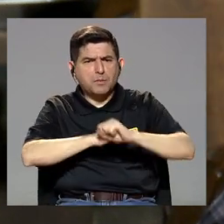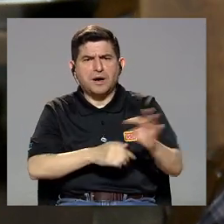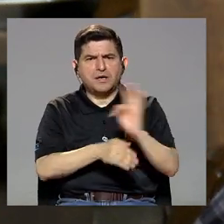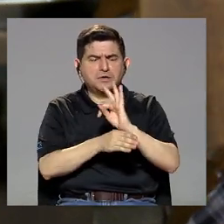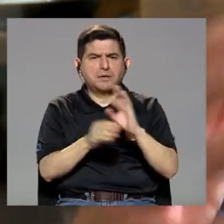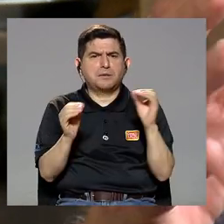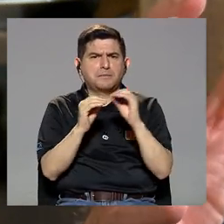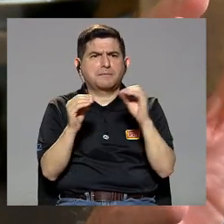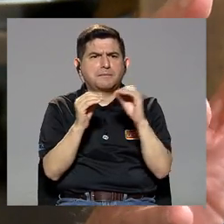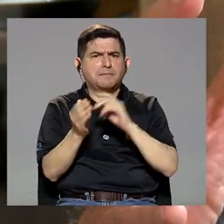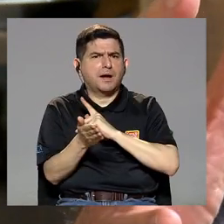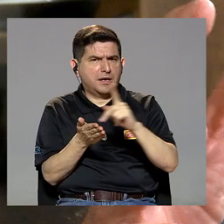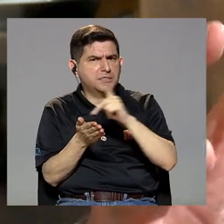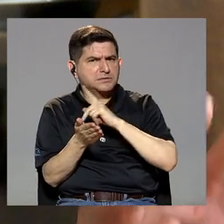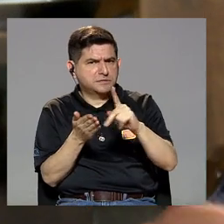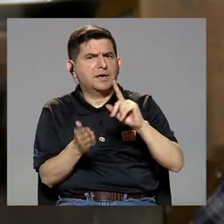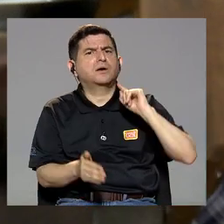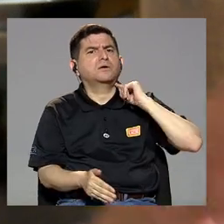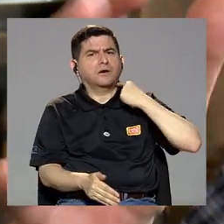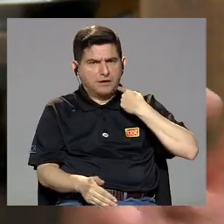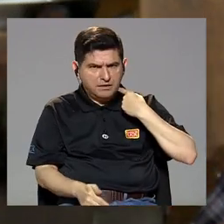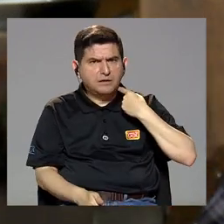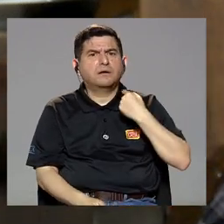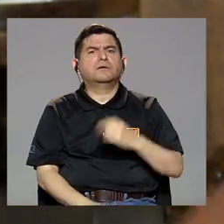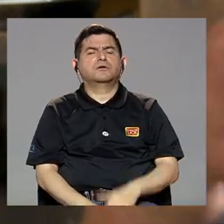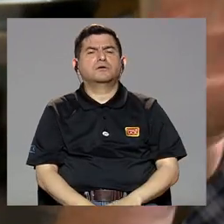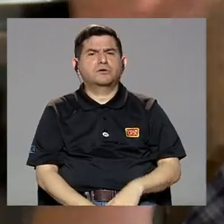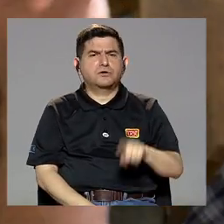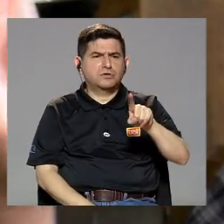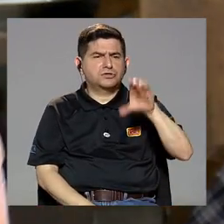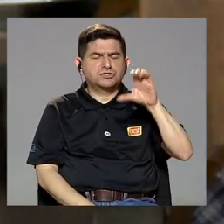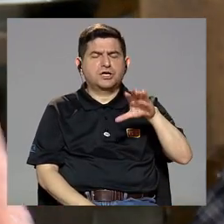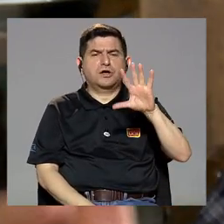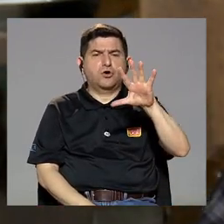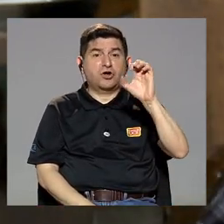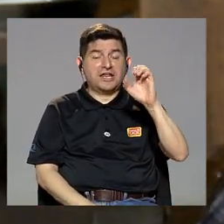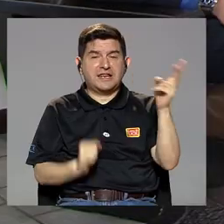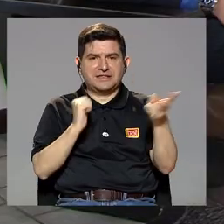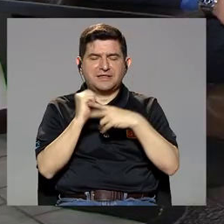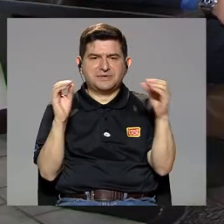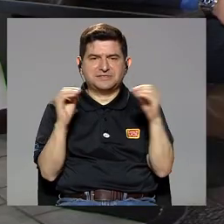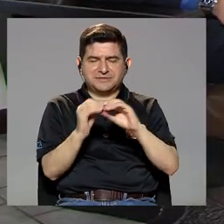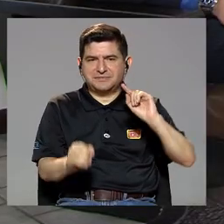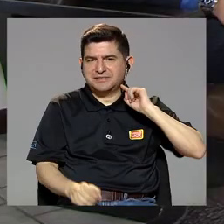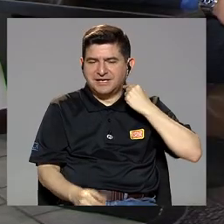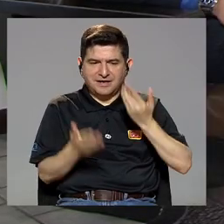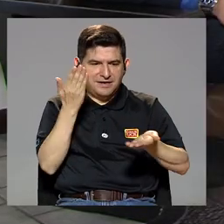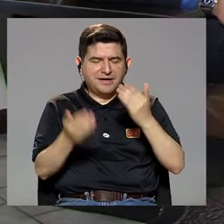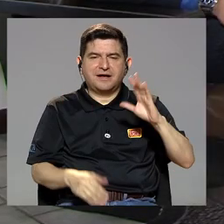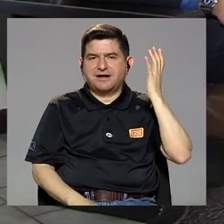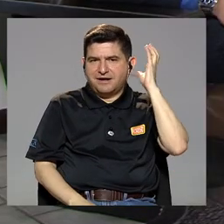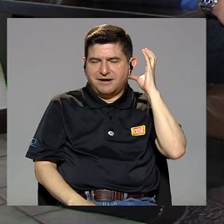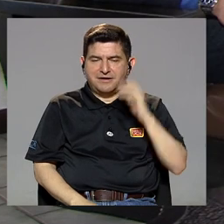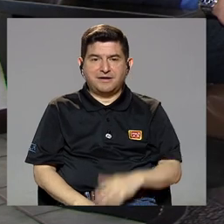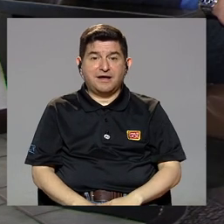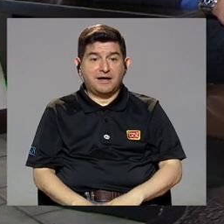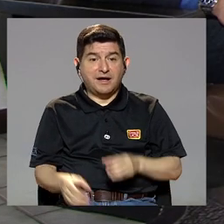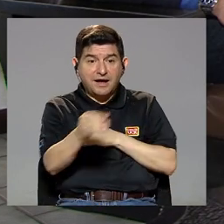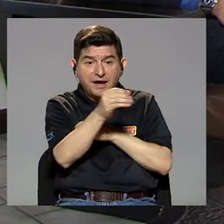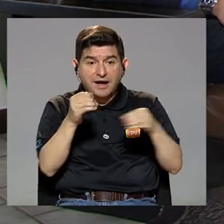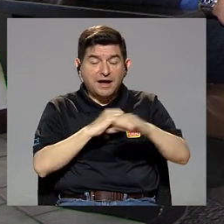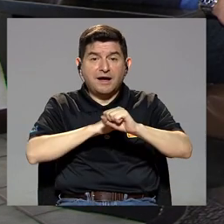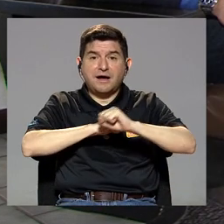pagaba más muchísimo más cara de 100 quinientas veces más que la radio entonces para la gente pulsera